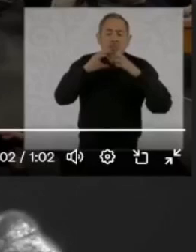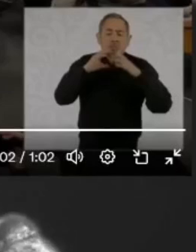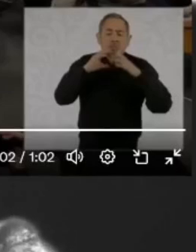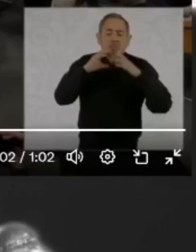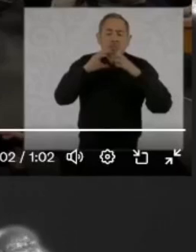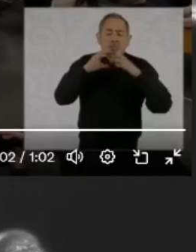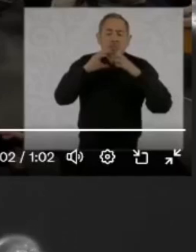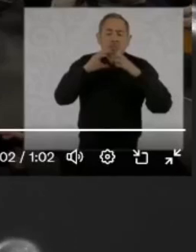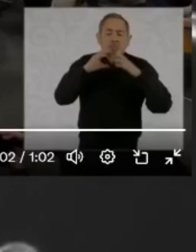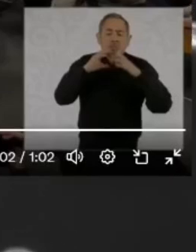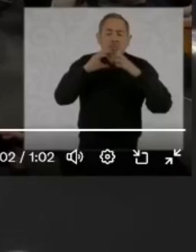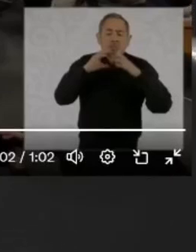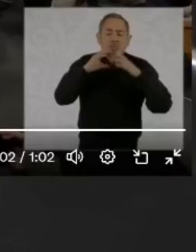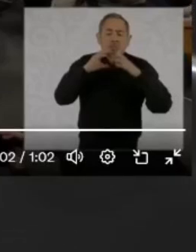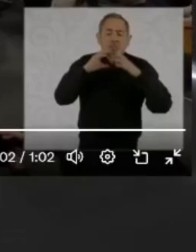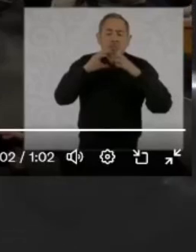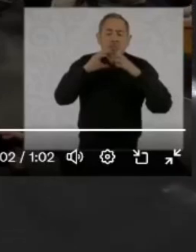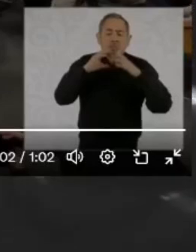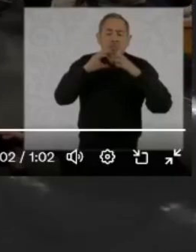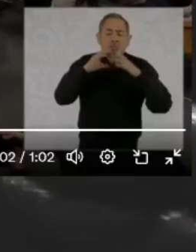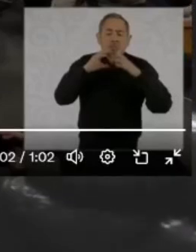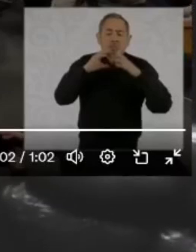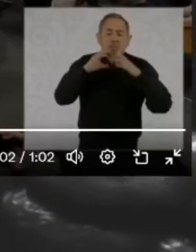convicción, tengas o no tengas lana.